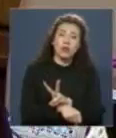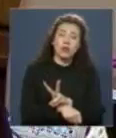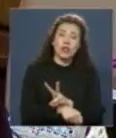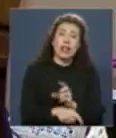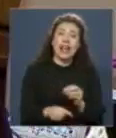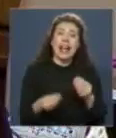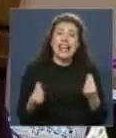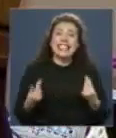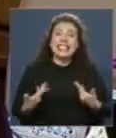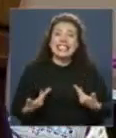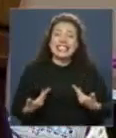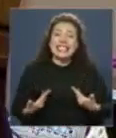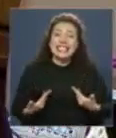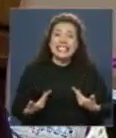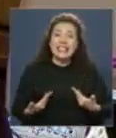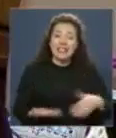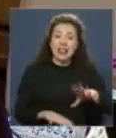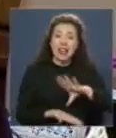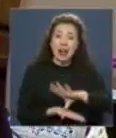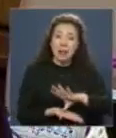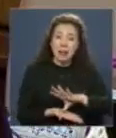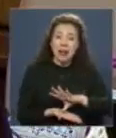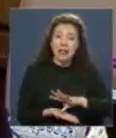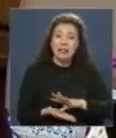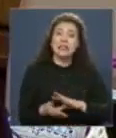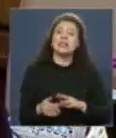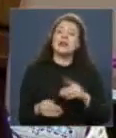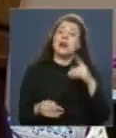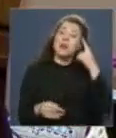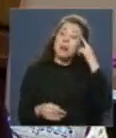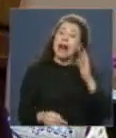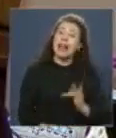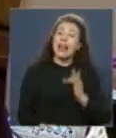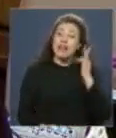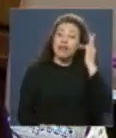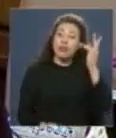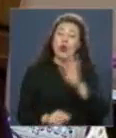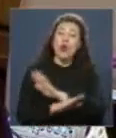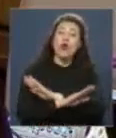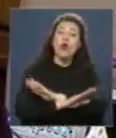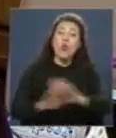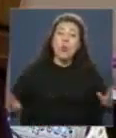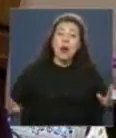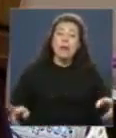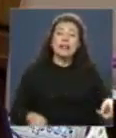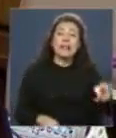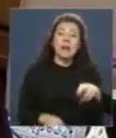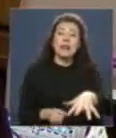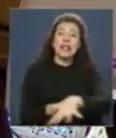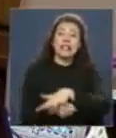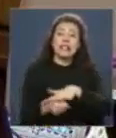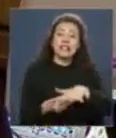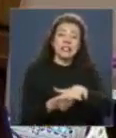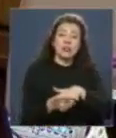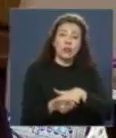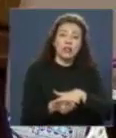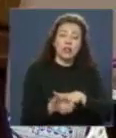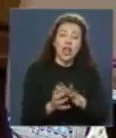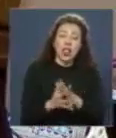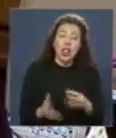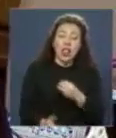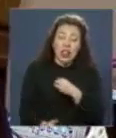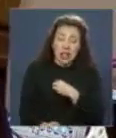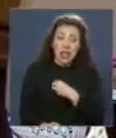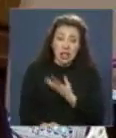sirva en nuestro país, legislativamente hablando, para que nunca más tengamos situaciones tan lamentables como